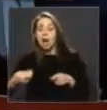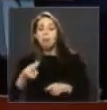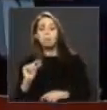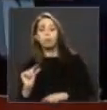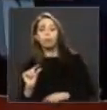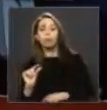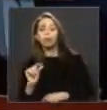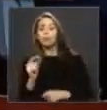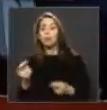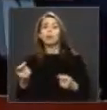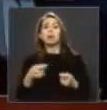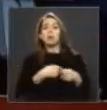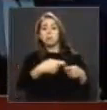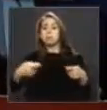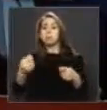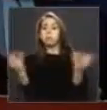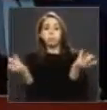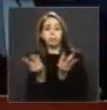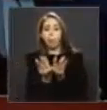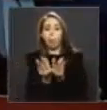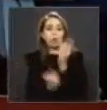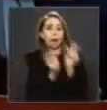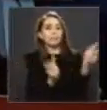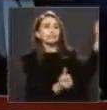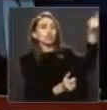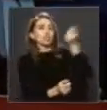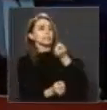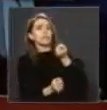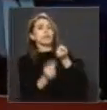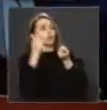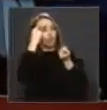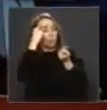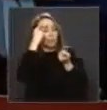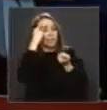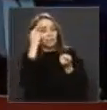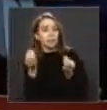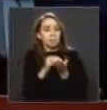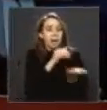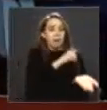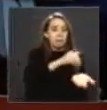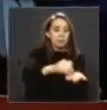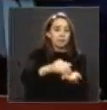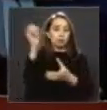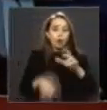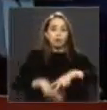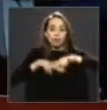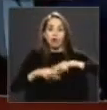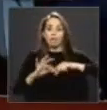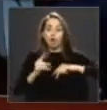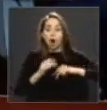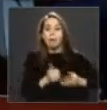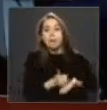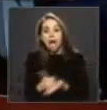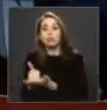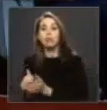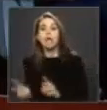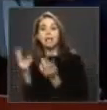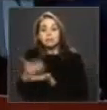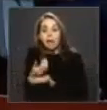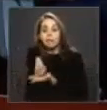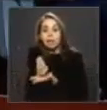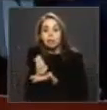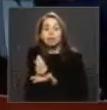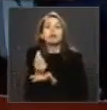alcances menores, debiera pensarse en una operación de salvataje de la pequeña actividad comercial